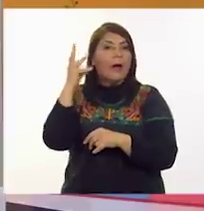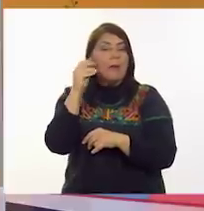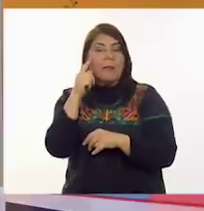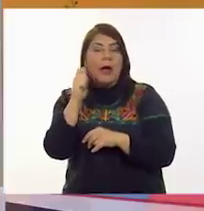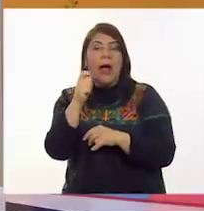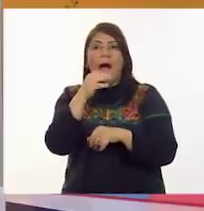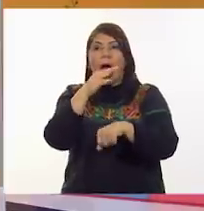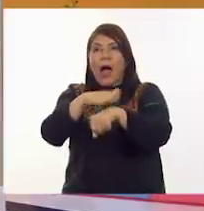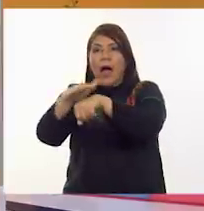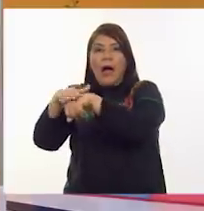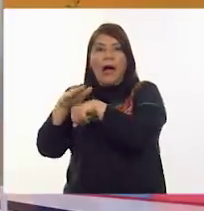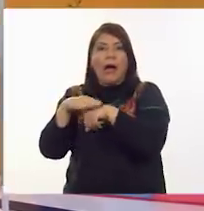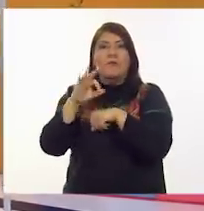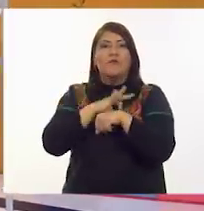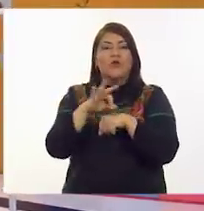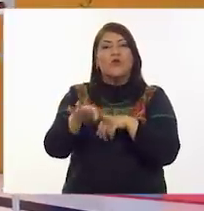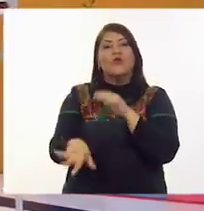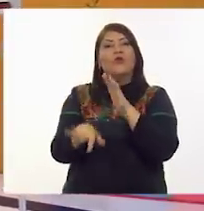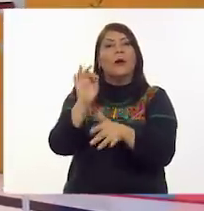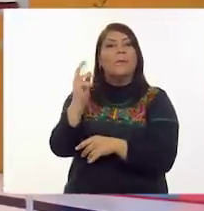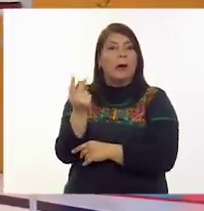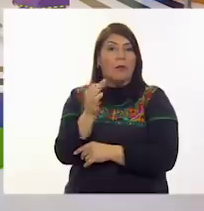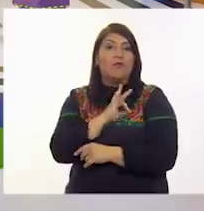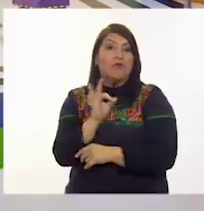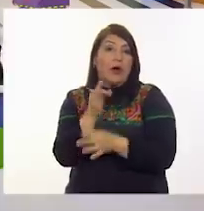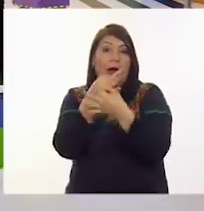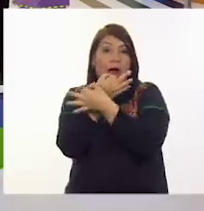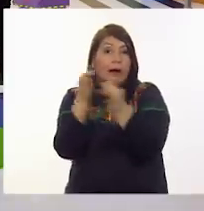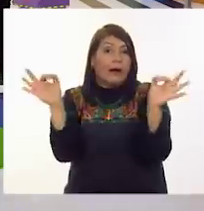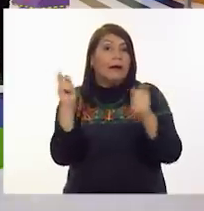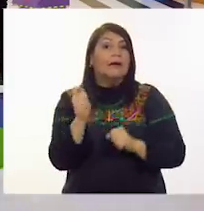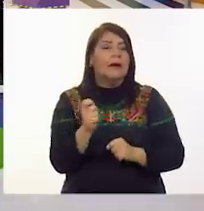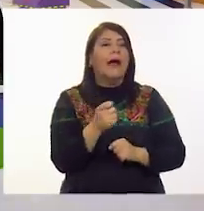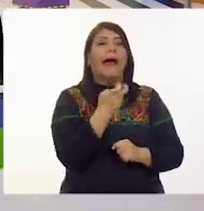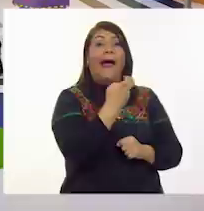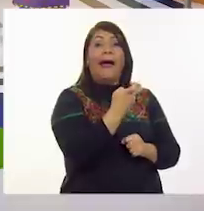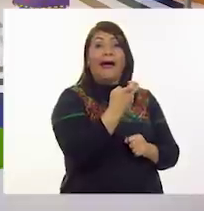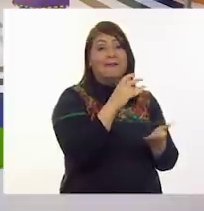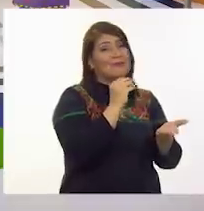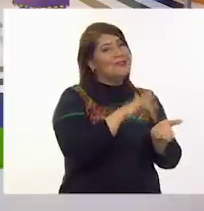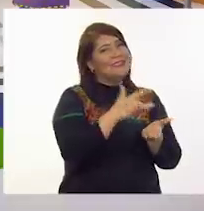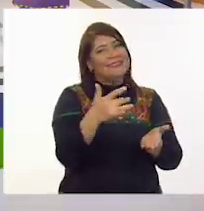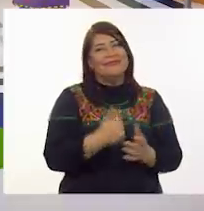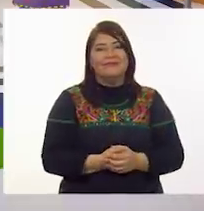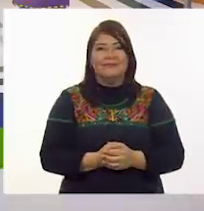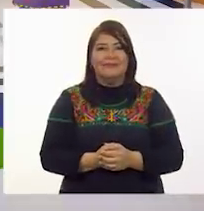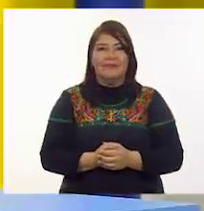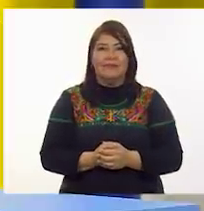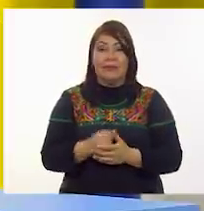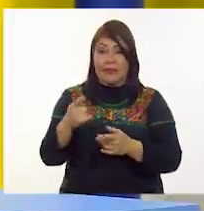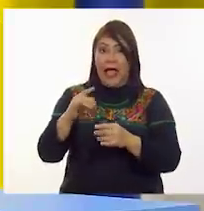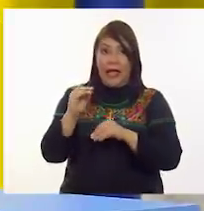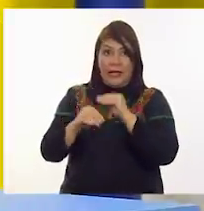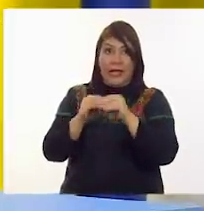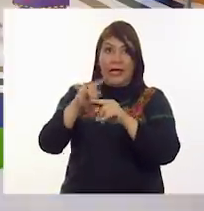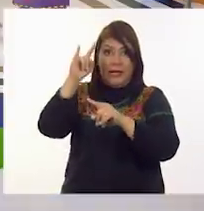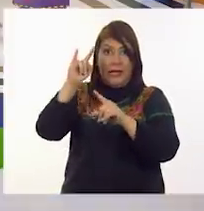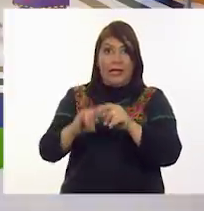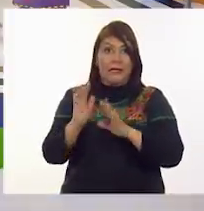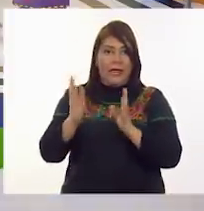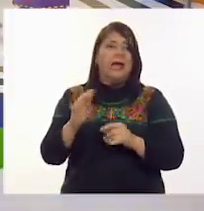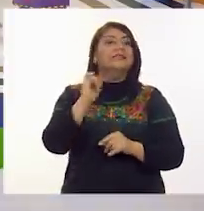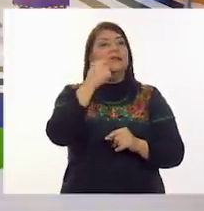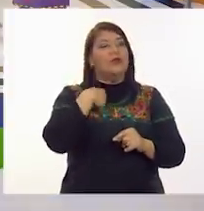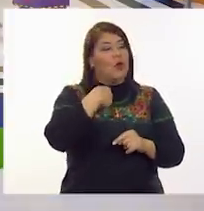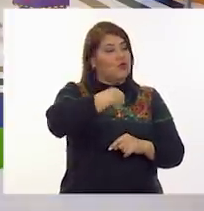Mambo. Ah, ¡excelente! Muchas gracias. ¿Está listo tu cartel? Sí, voy por él.